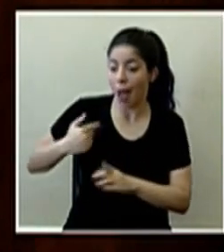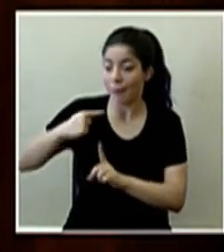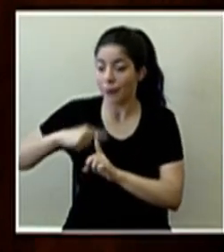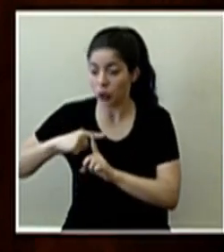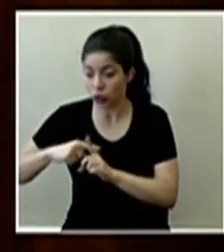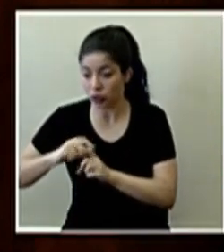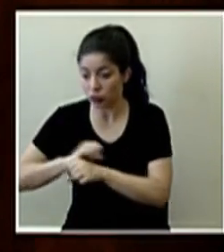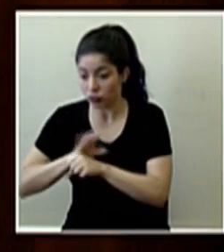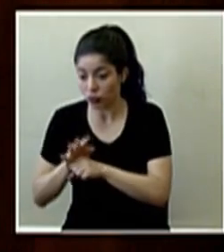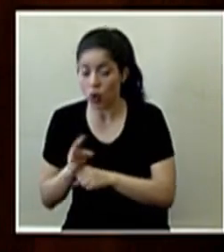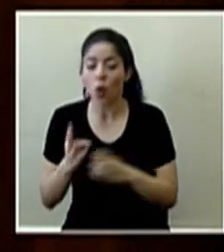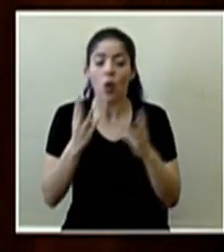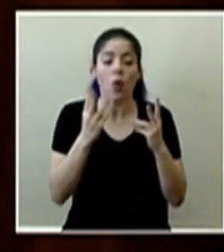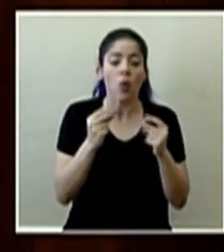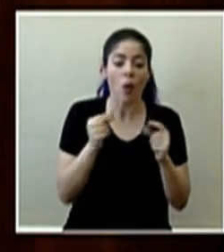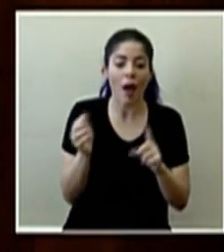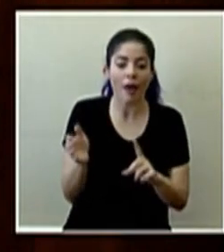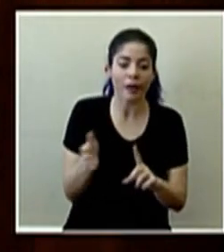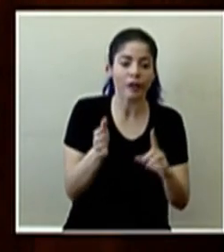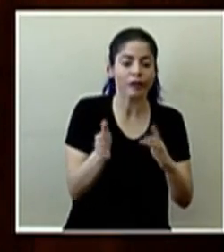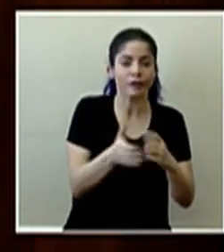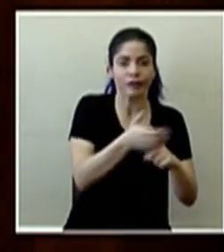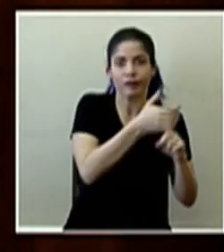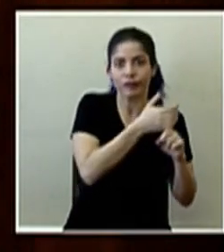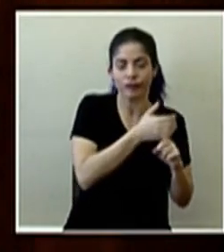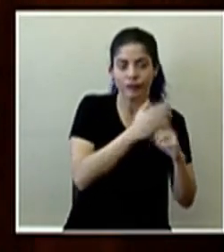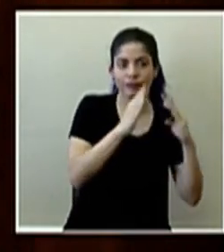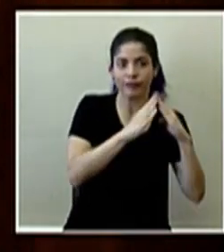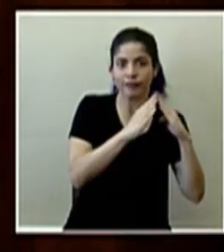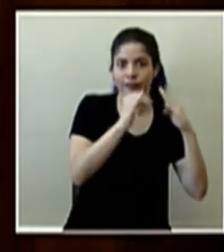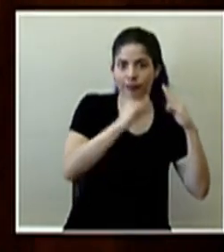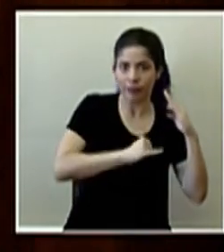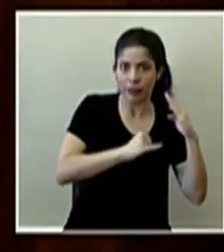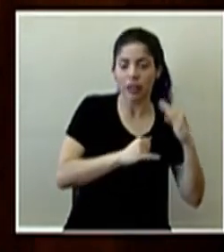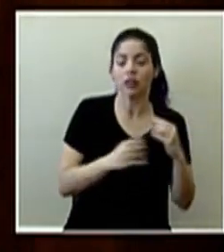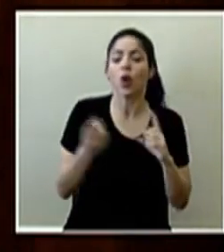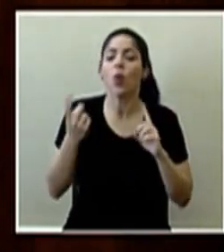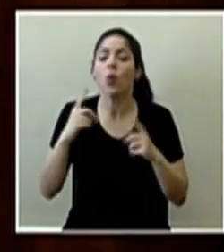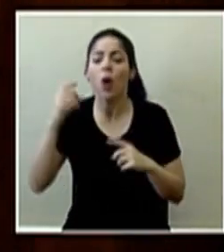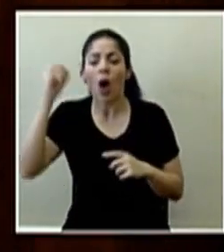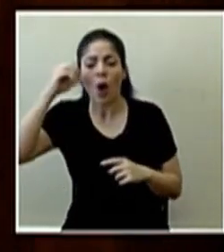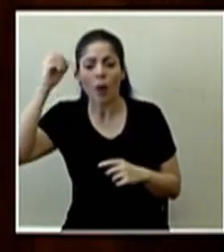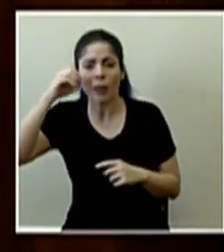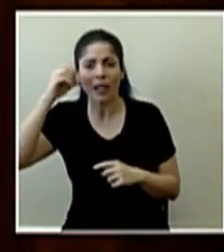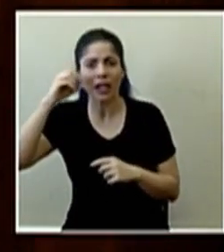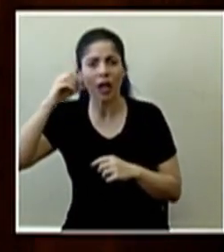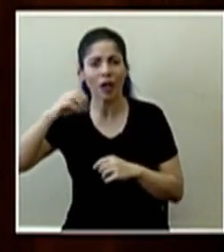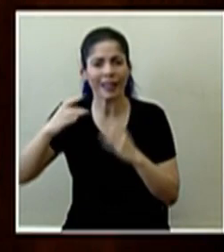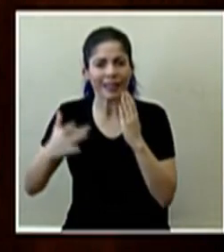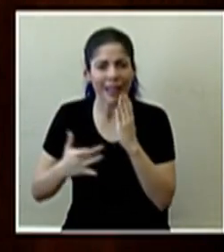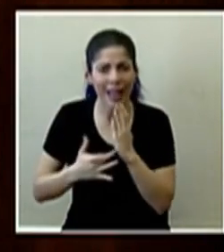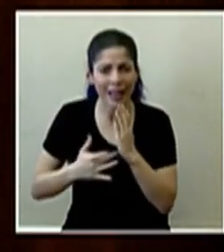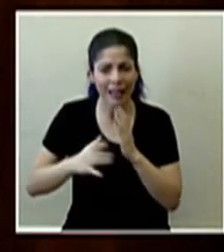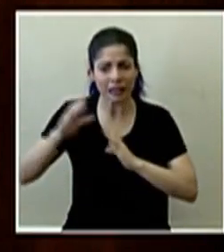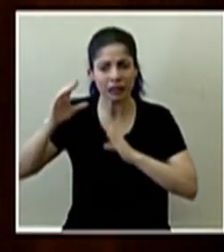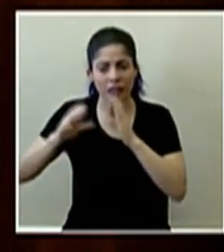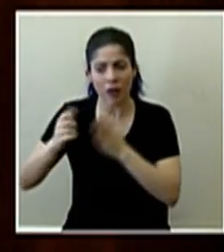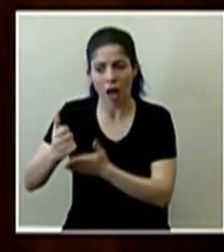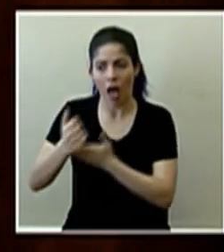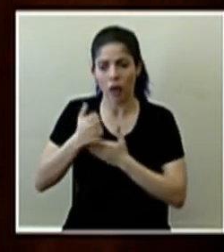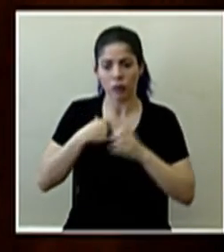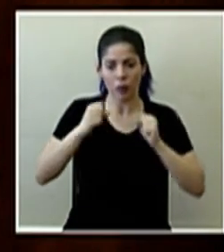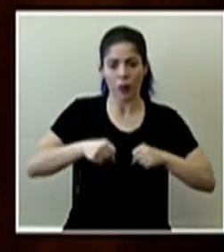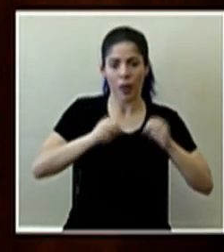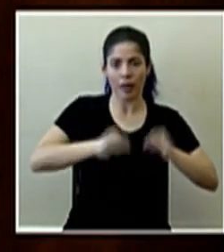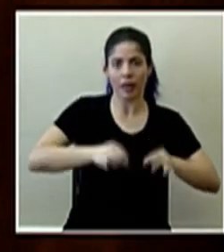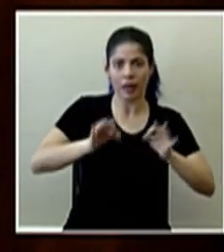siendo aislados en la casa, cuáles son los criterios técnicos y científicos con los cuales se toman decisiones